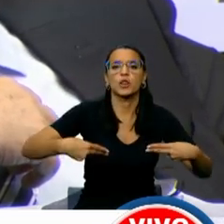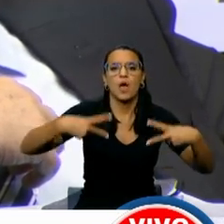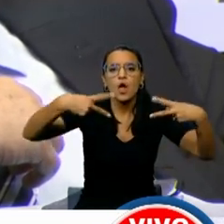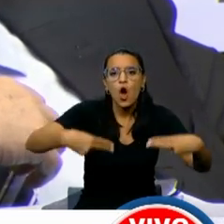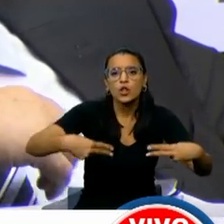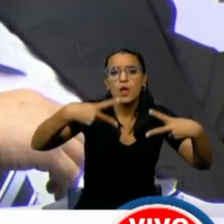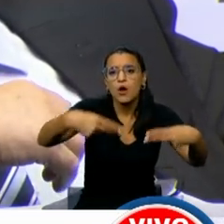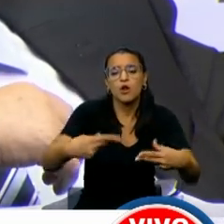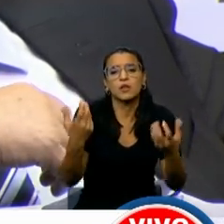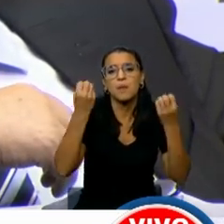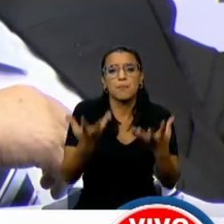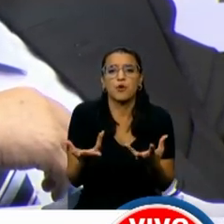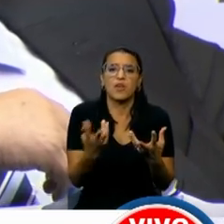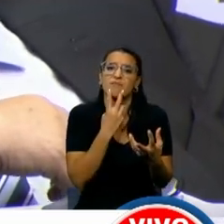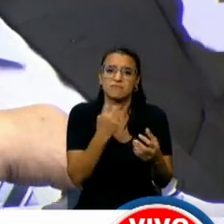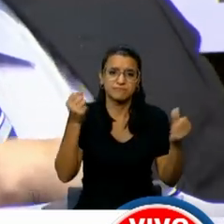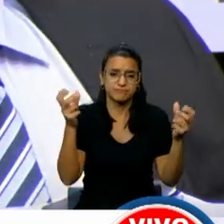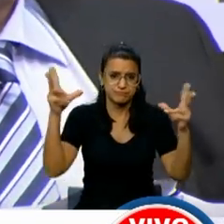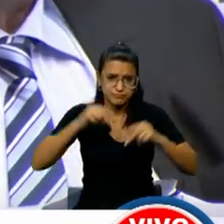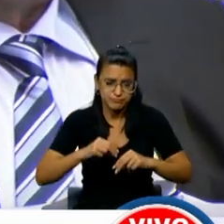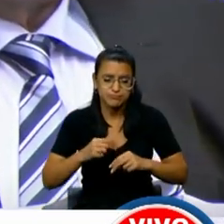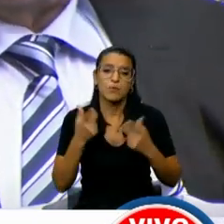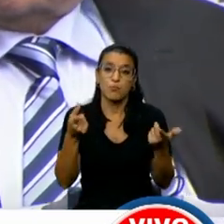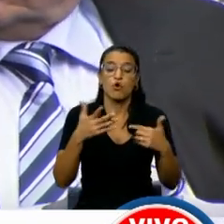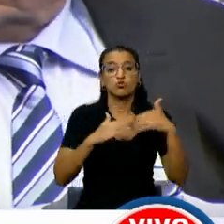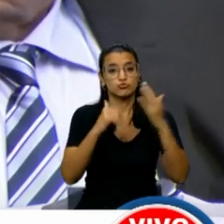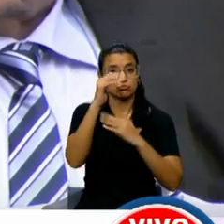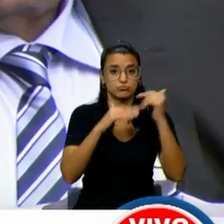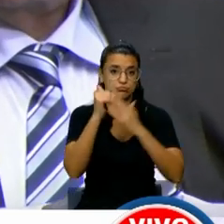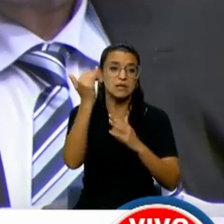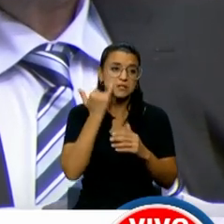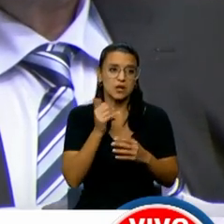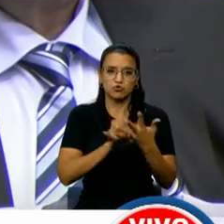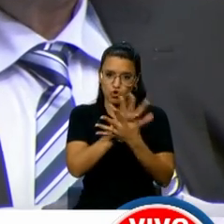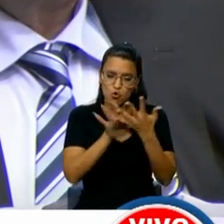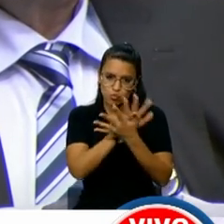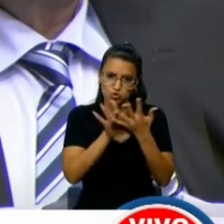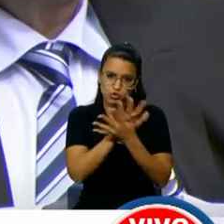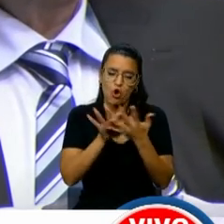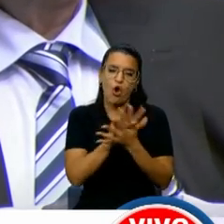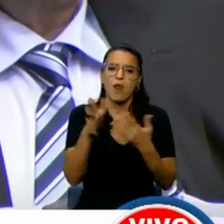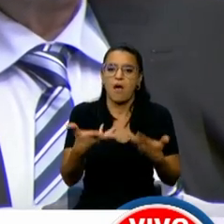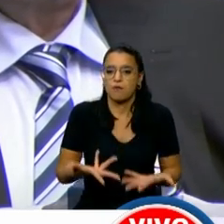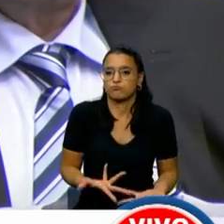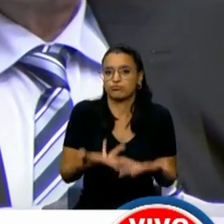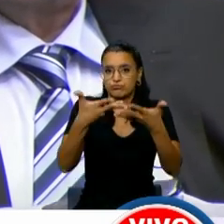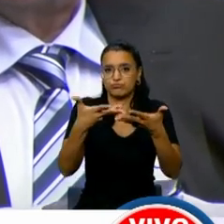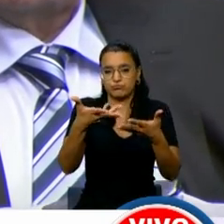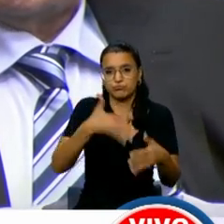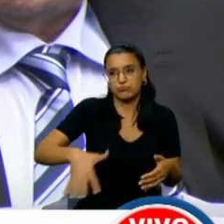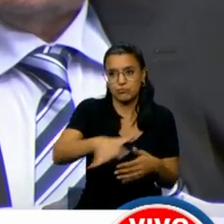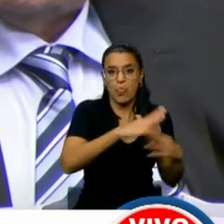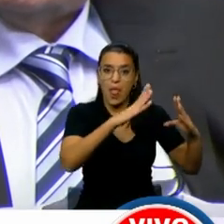esa redundancia en el suministro con esta obra se va a solucionar este problema y se va a posibilitar no solamente el crecimiento residencial